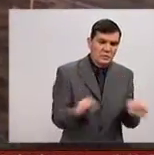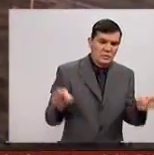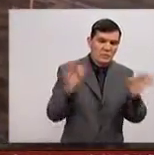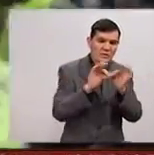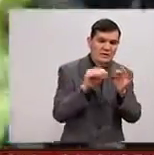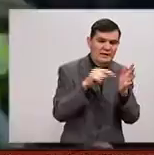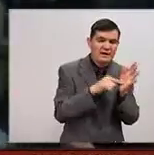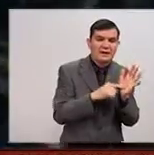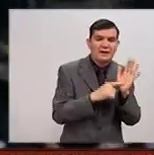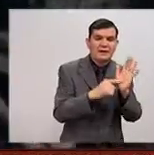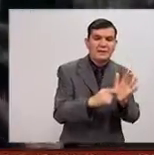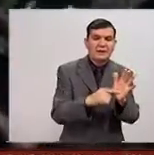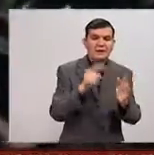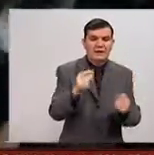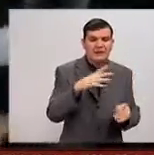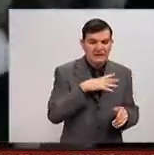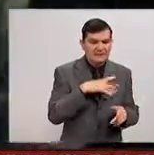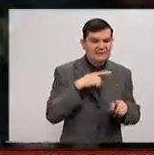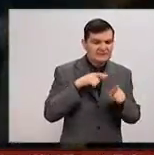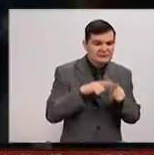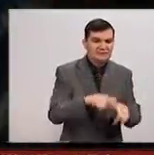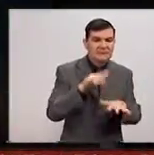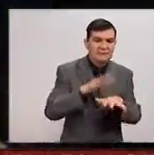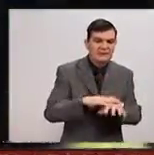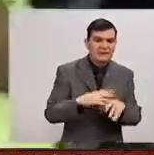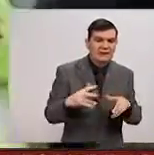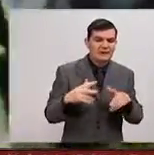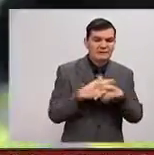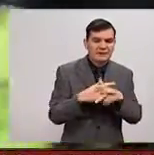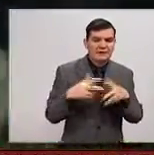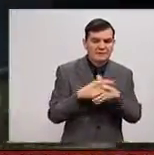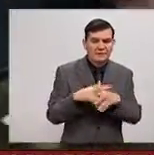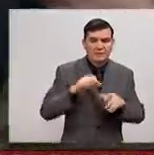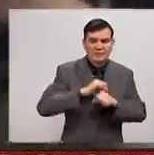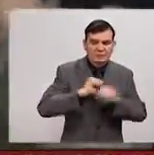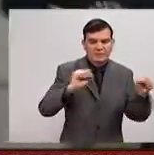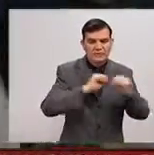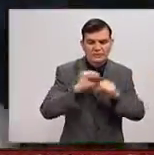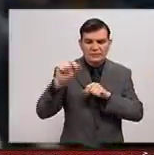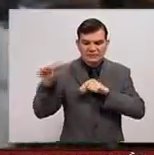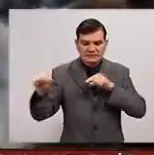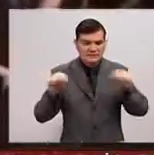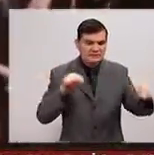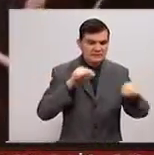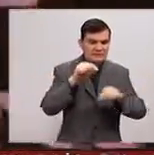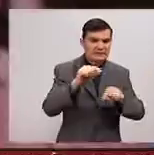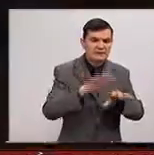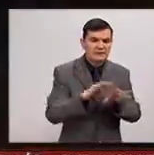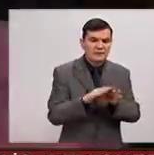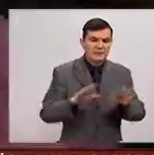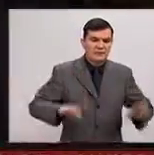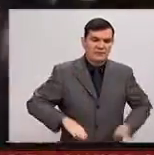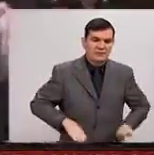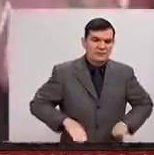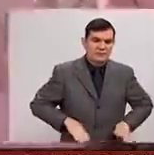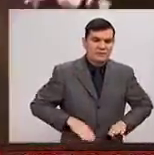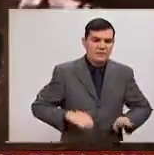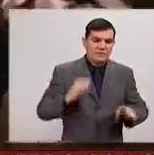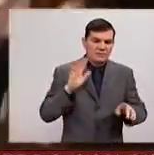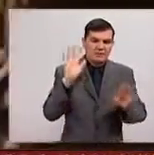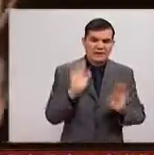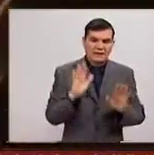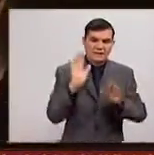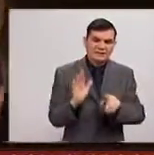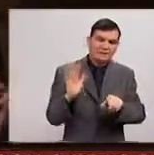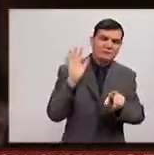esto es que se siguen atacando puntos estratégicos y se sigue haciendo una operación estilo invasión,